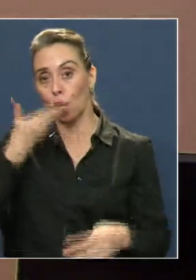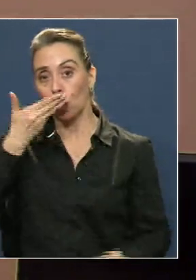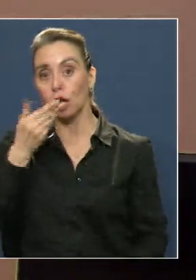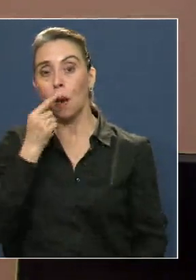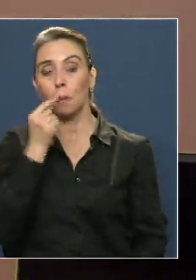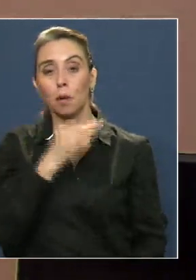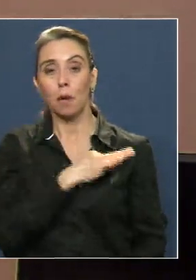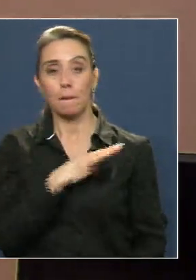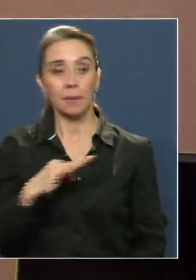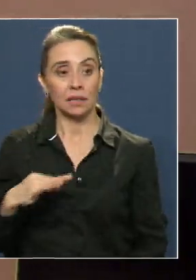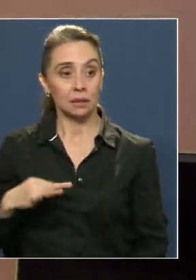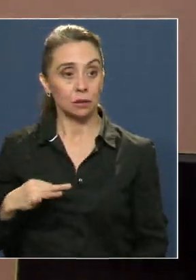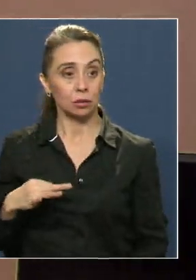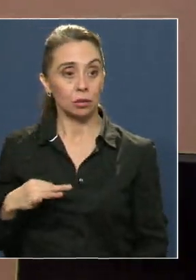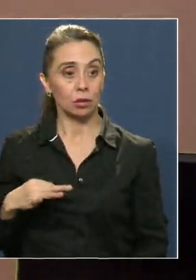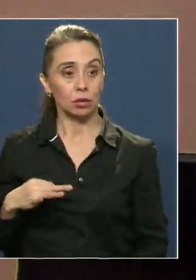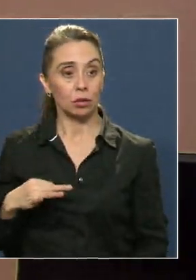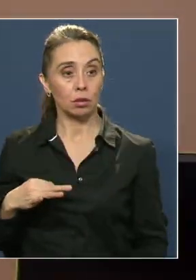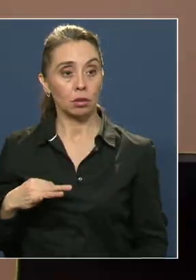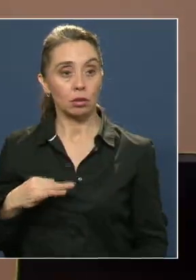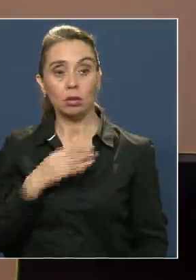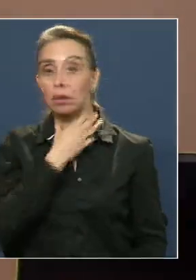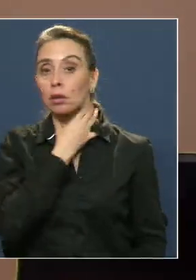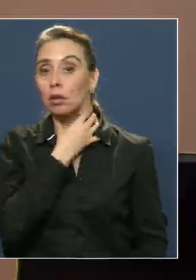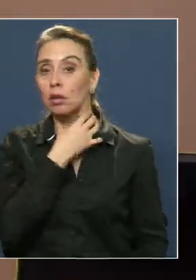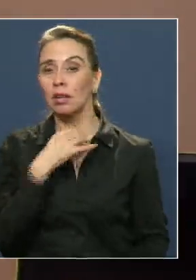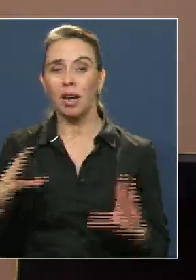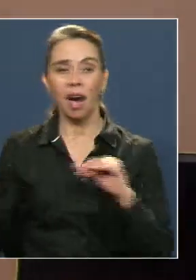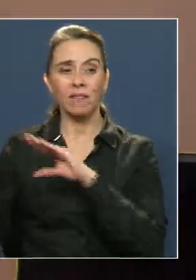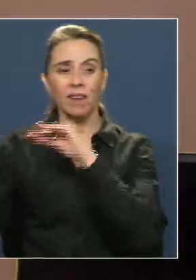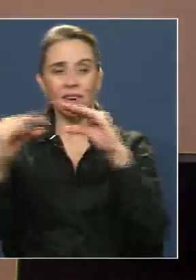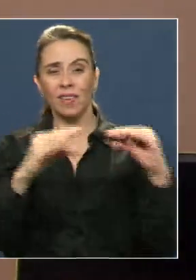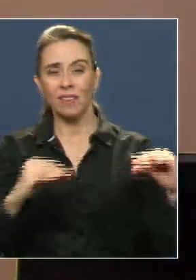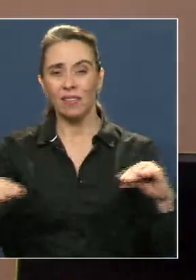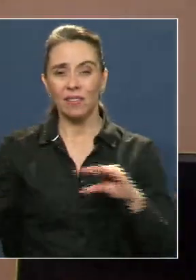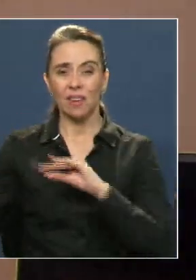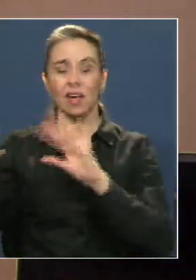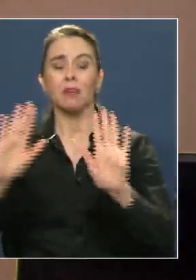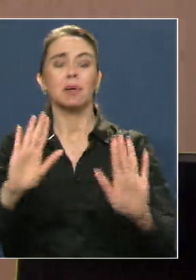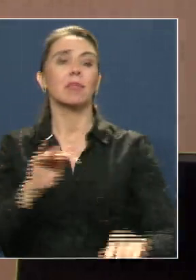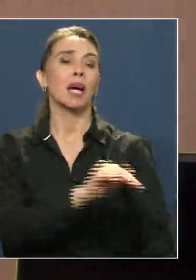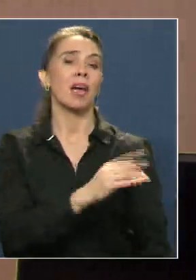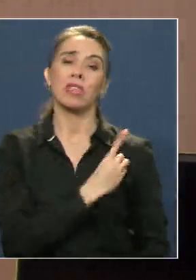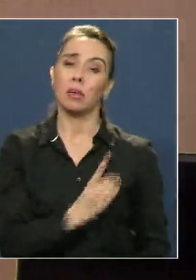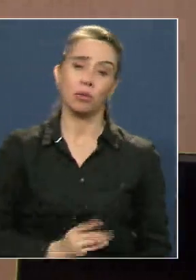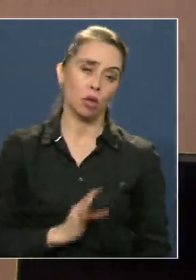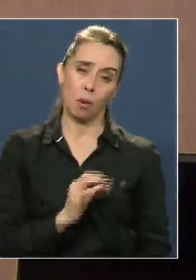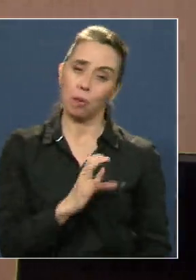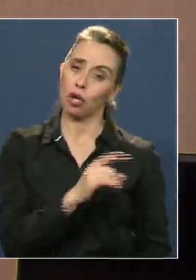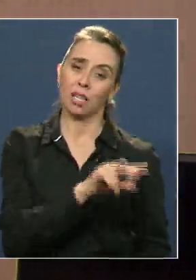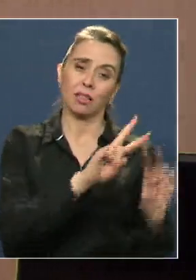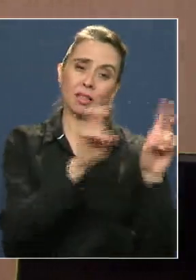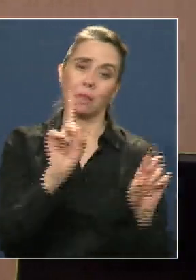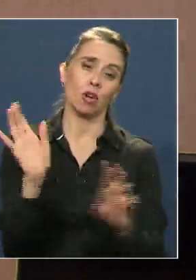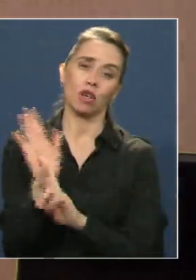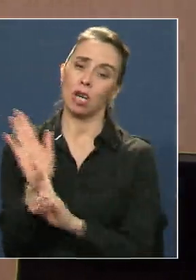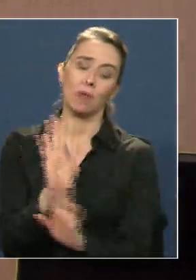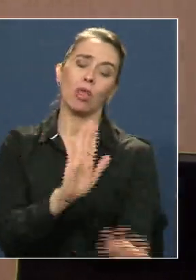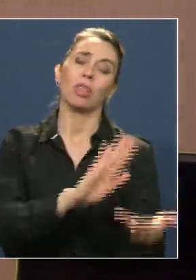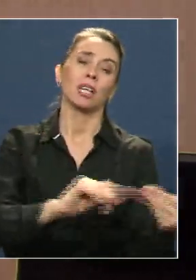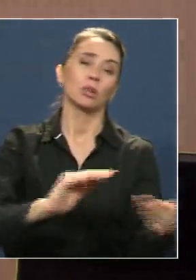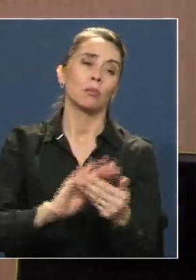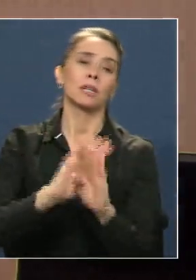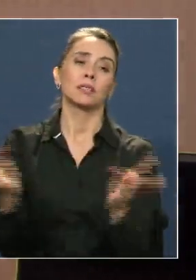ministro para que no quepan, para que no quepan, pero no se pongan... Diputado Boric, no es punto de reglamento, disculpe, el debate